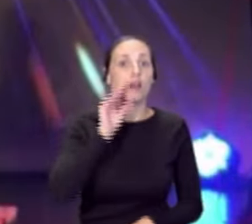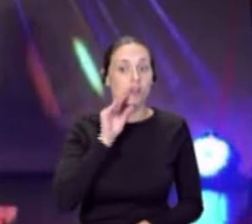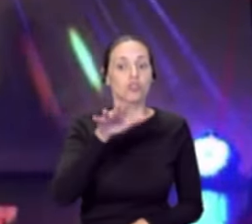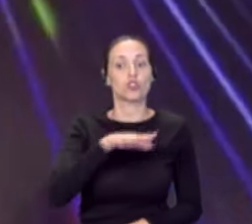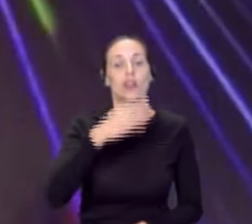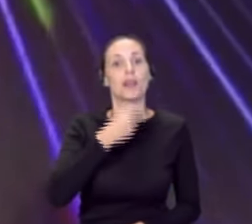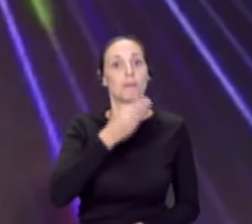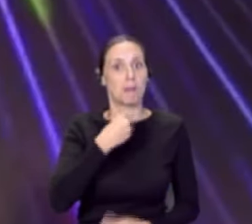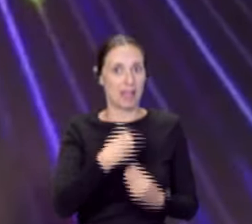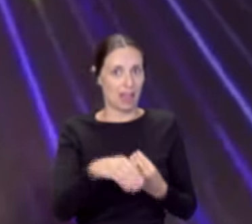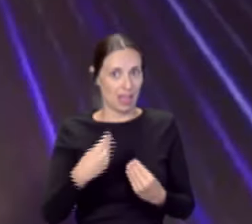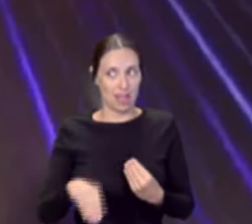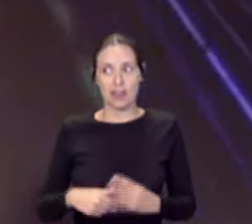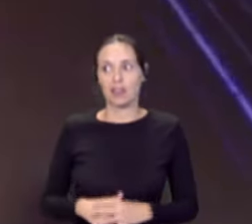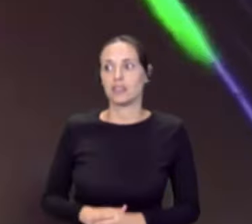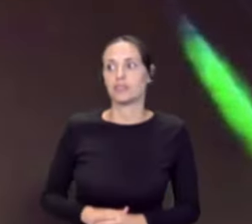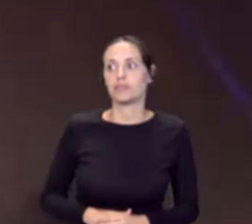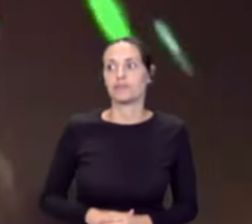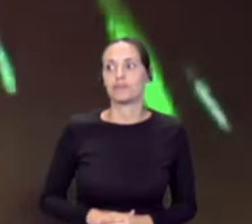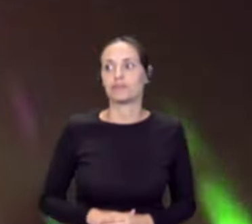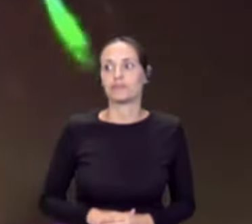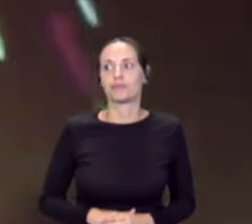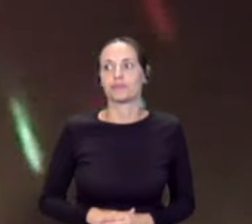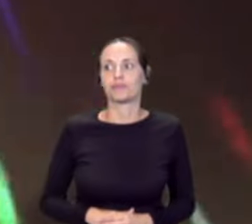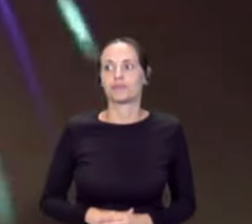Canaria. Un domingo